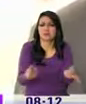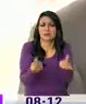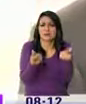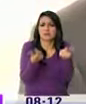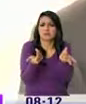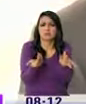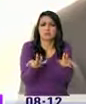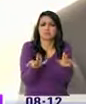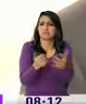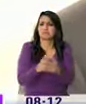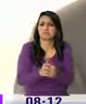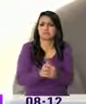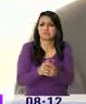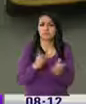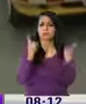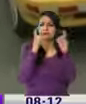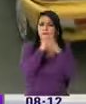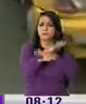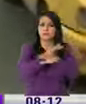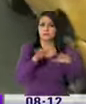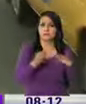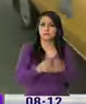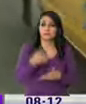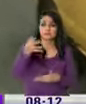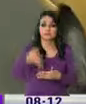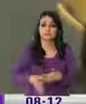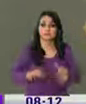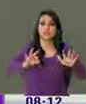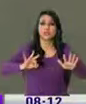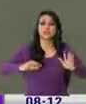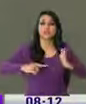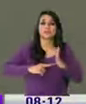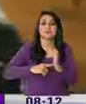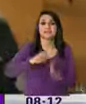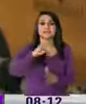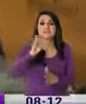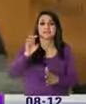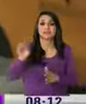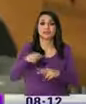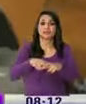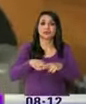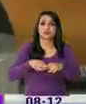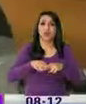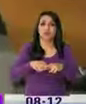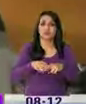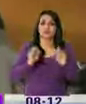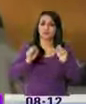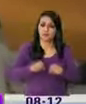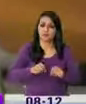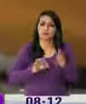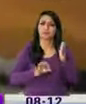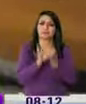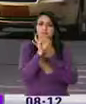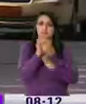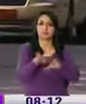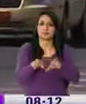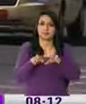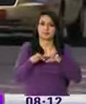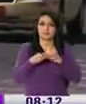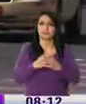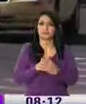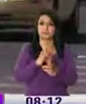va a ser de ninguna complicación. En total son 8.693 taxis que se podrán regularizar. Los resultados